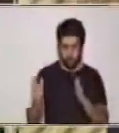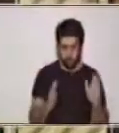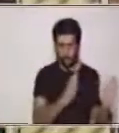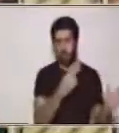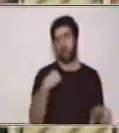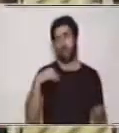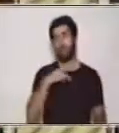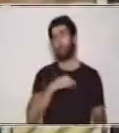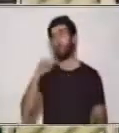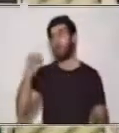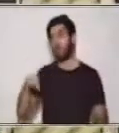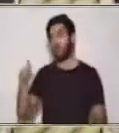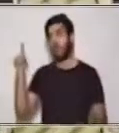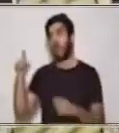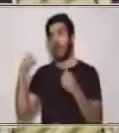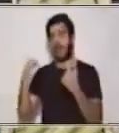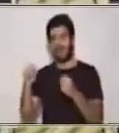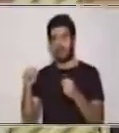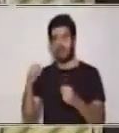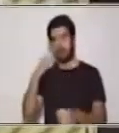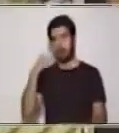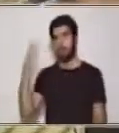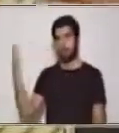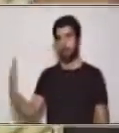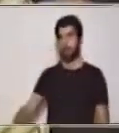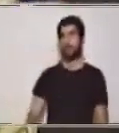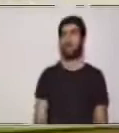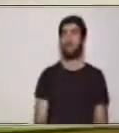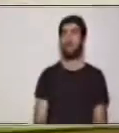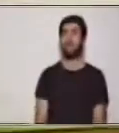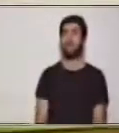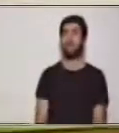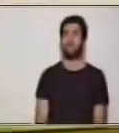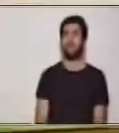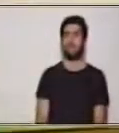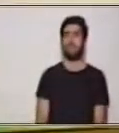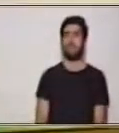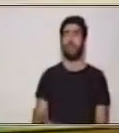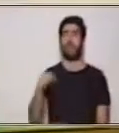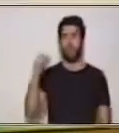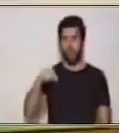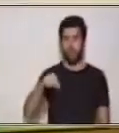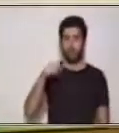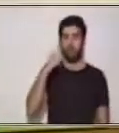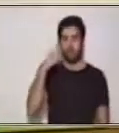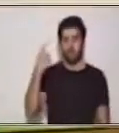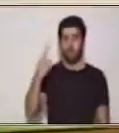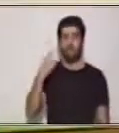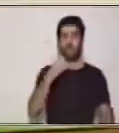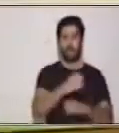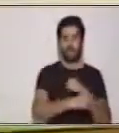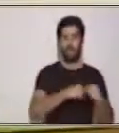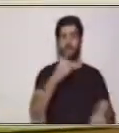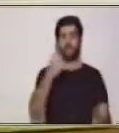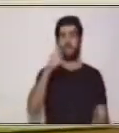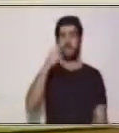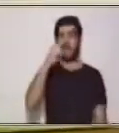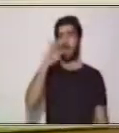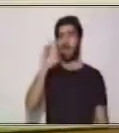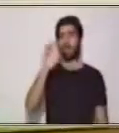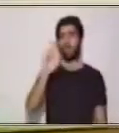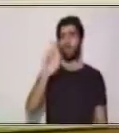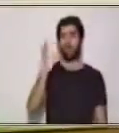aplicarlo en casos de factorización. Vamos a trabajar factor común. El factor común lo vamos a